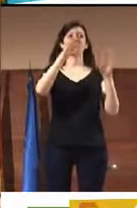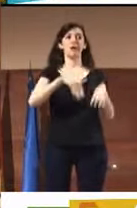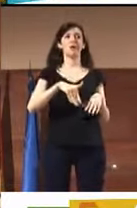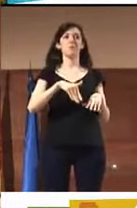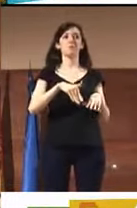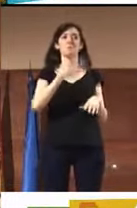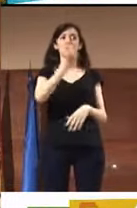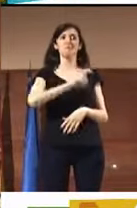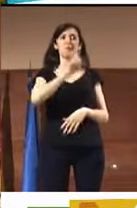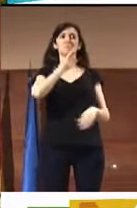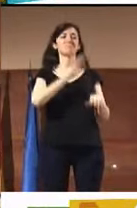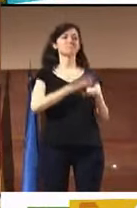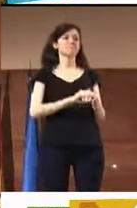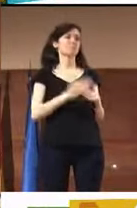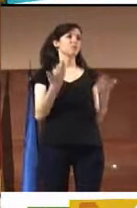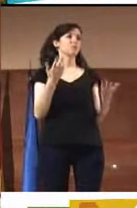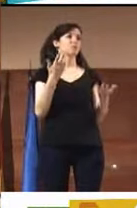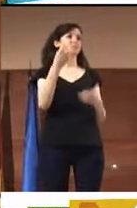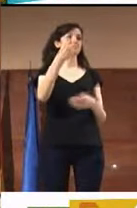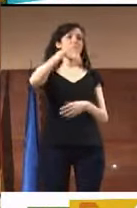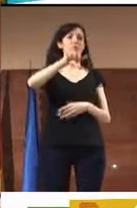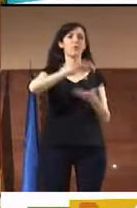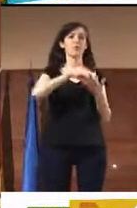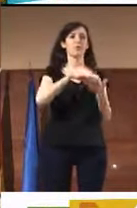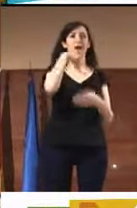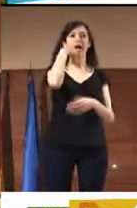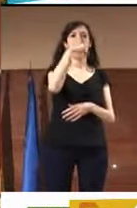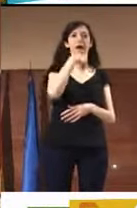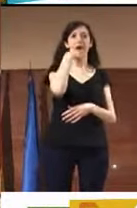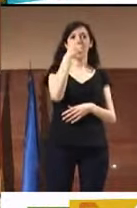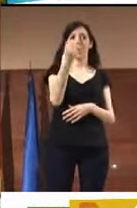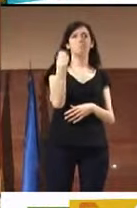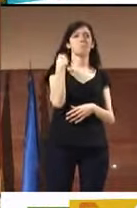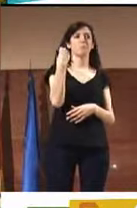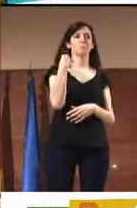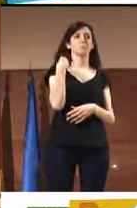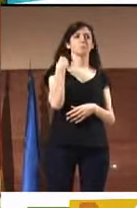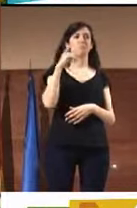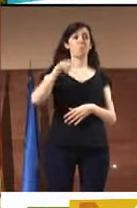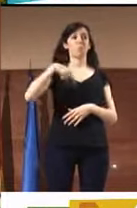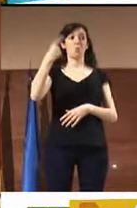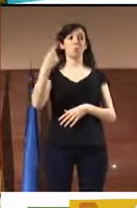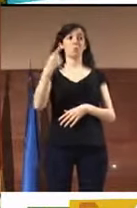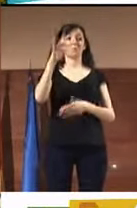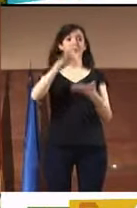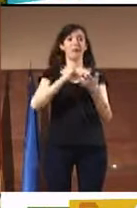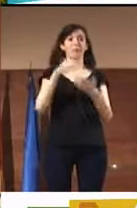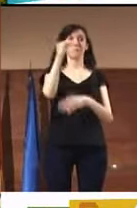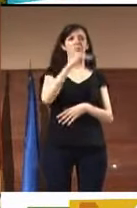y con cualquier duda que tengáis podemos hablar luego, imagino, en el turno de preguntas.